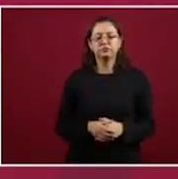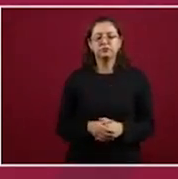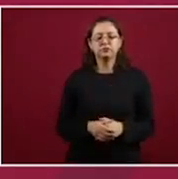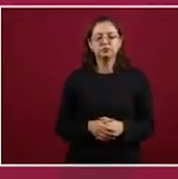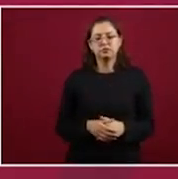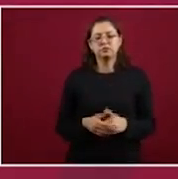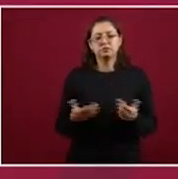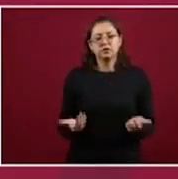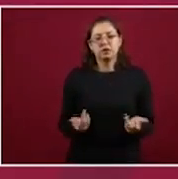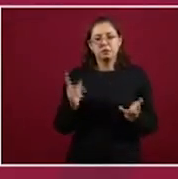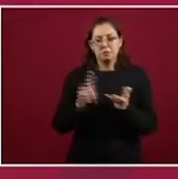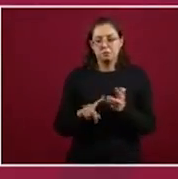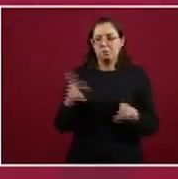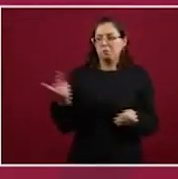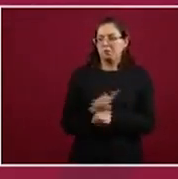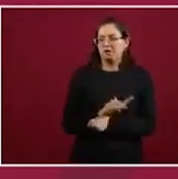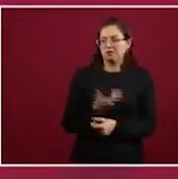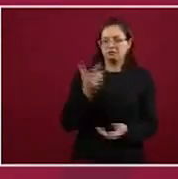Entonces, ¿qué pasa?